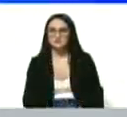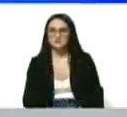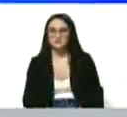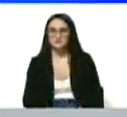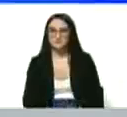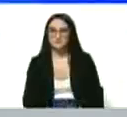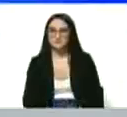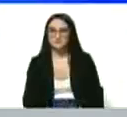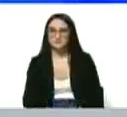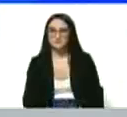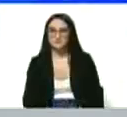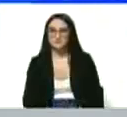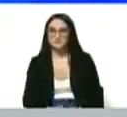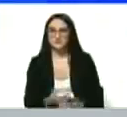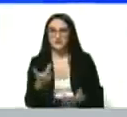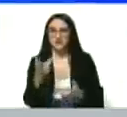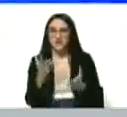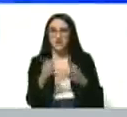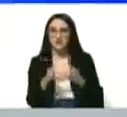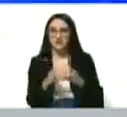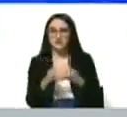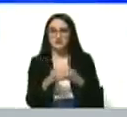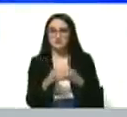Esta organización fue creada.